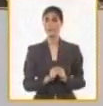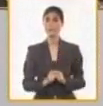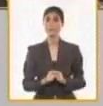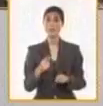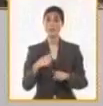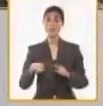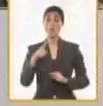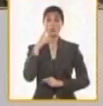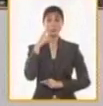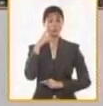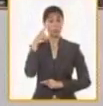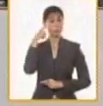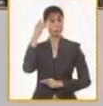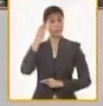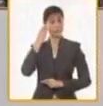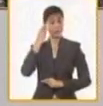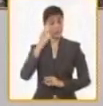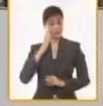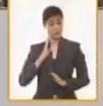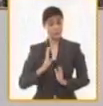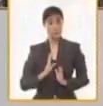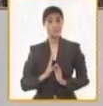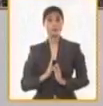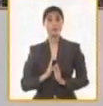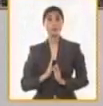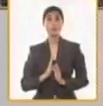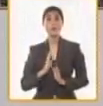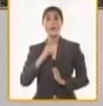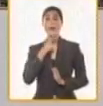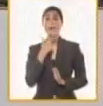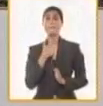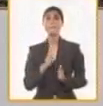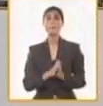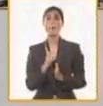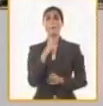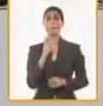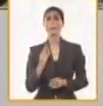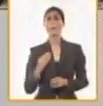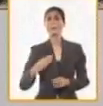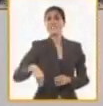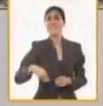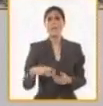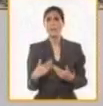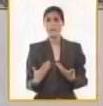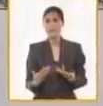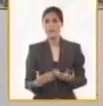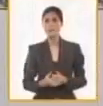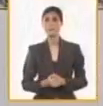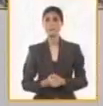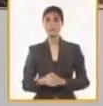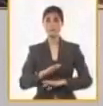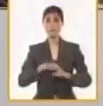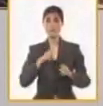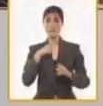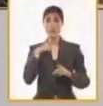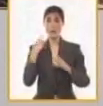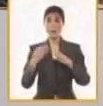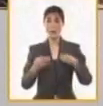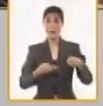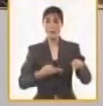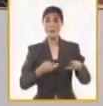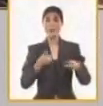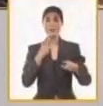punto de vista, que se haya utilizado el momento en que se estaban realizando los funerales del Papa